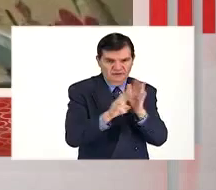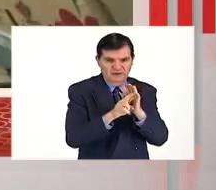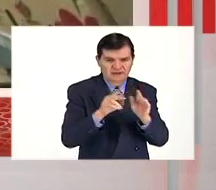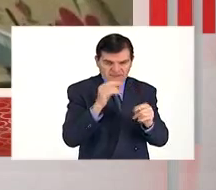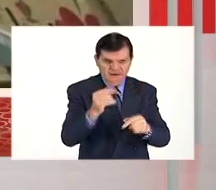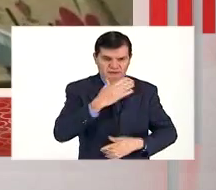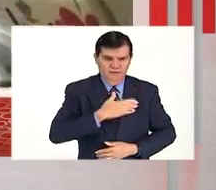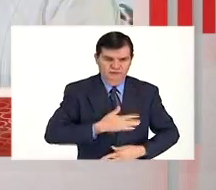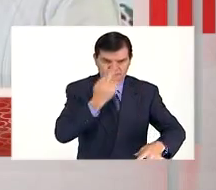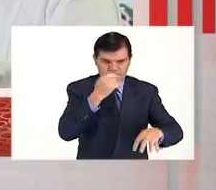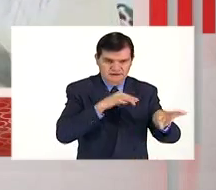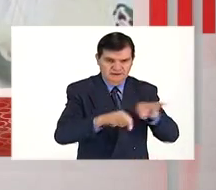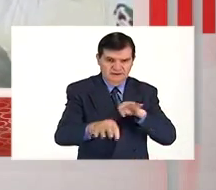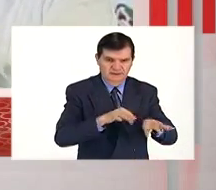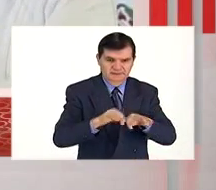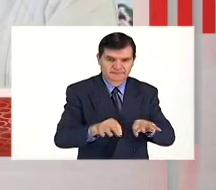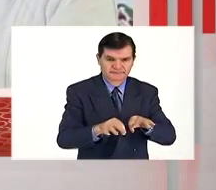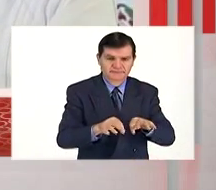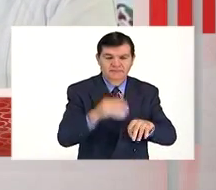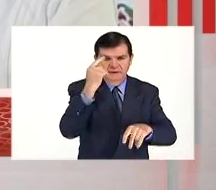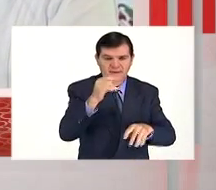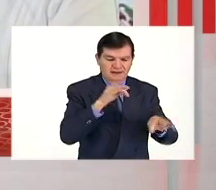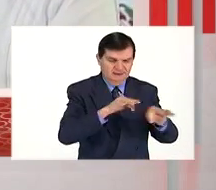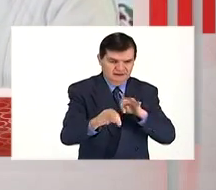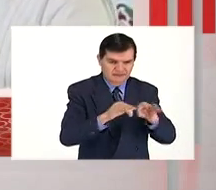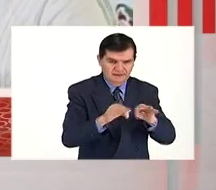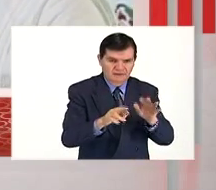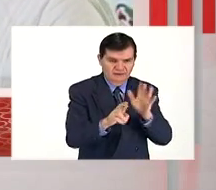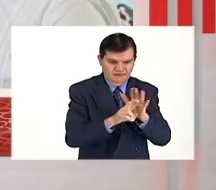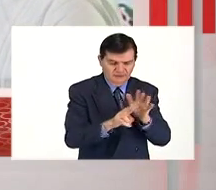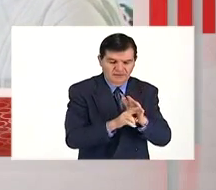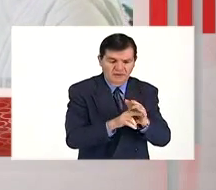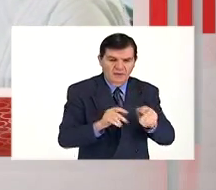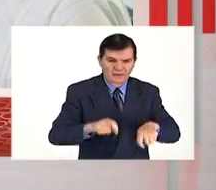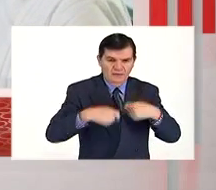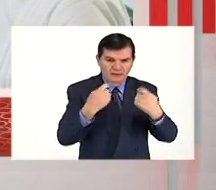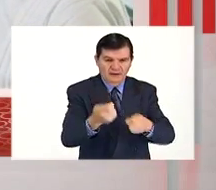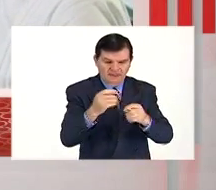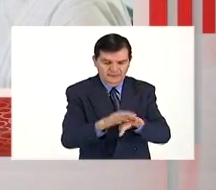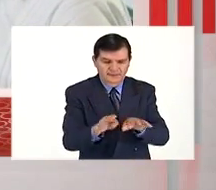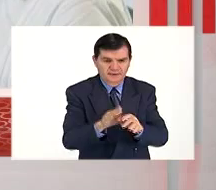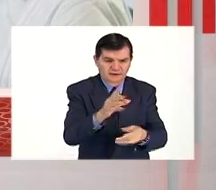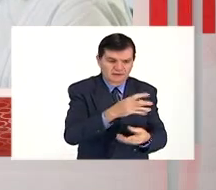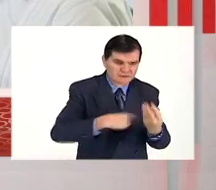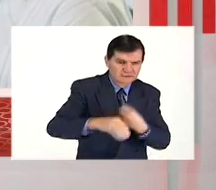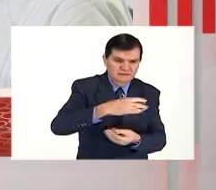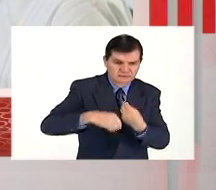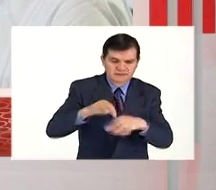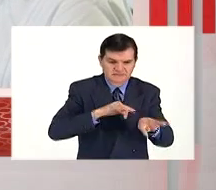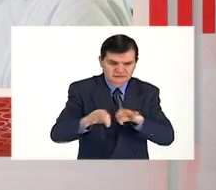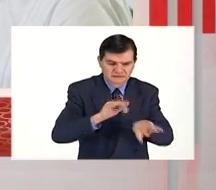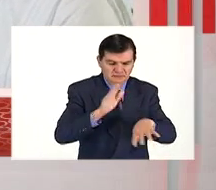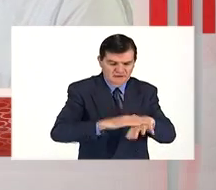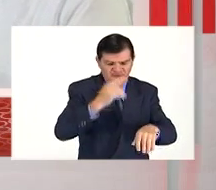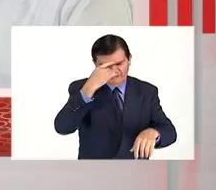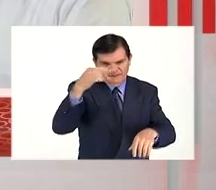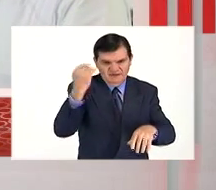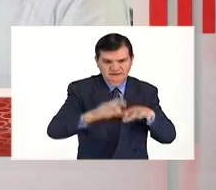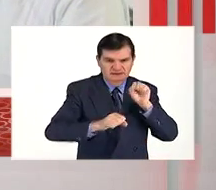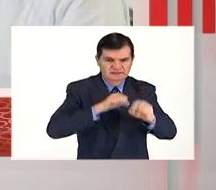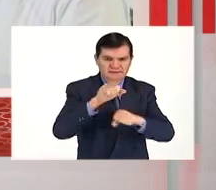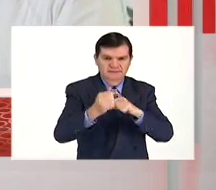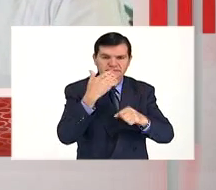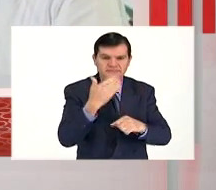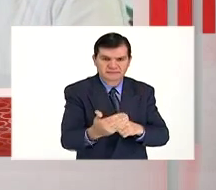de justicia laboral. Si bien la reforma laboral ha permitido que el mercado de trabajo sea más flexible y